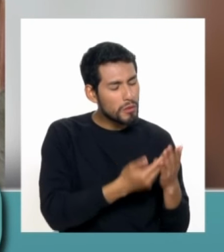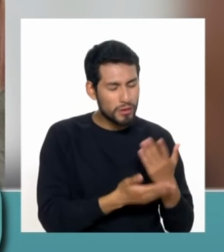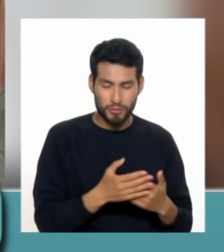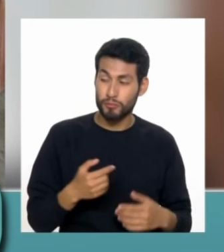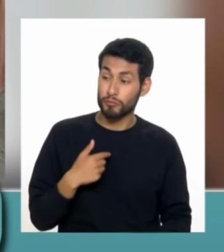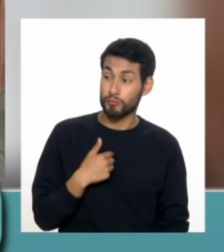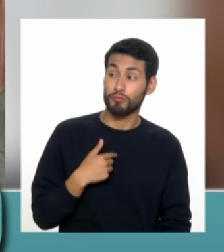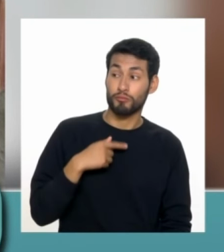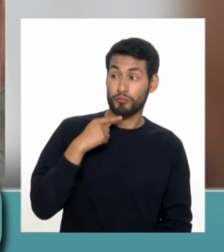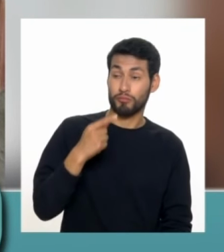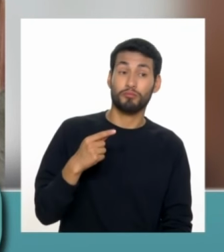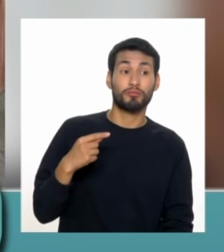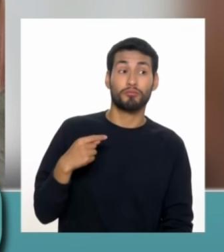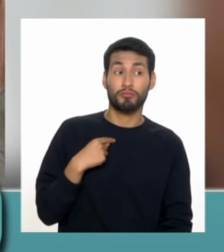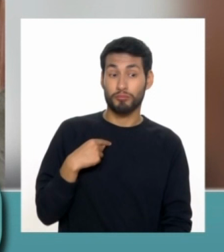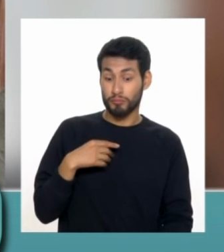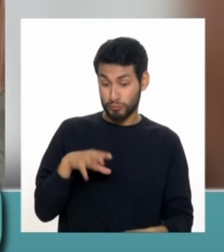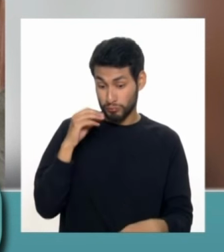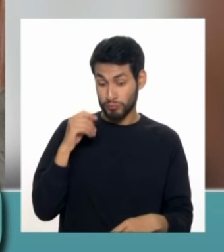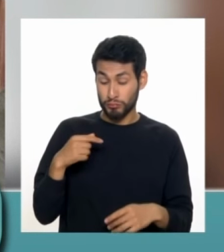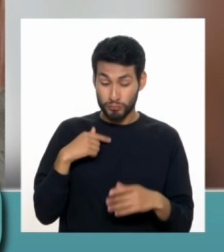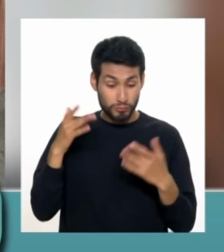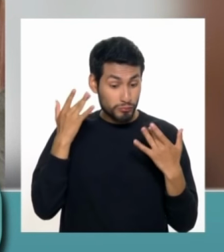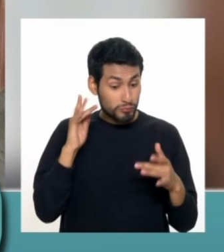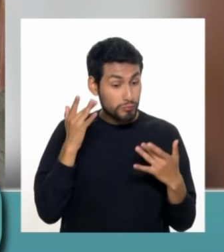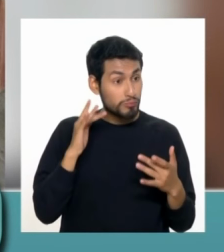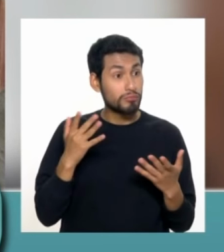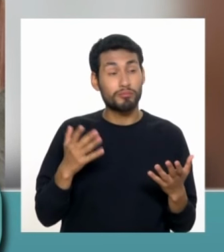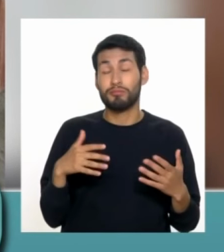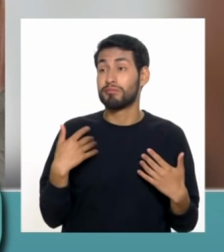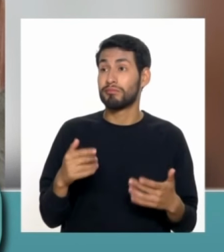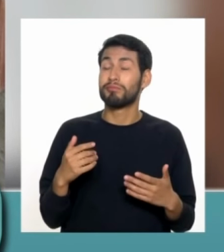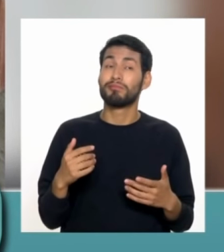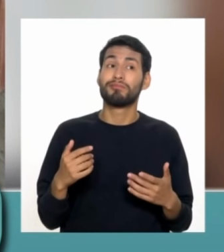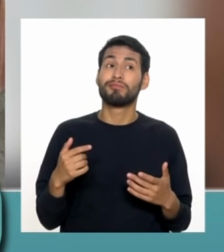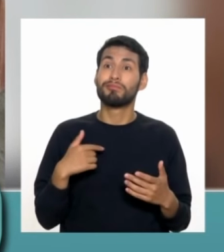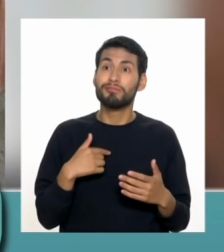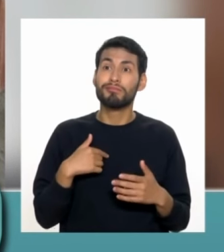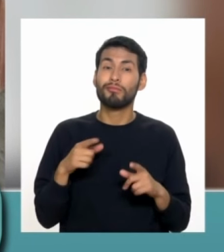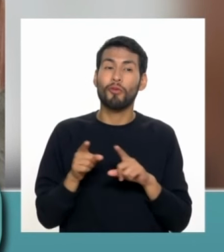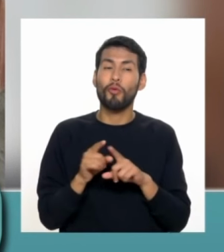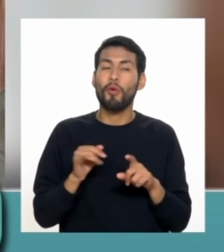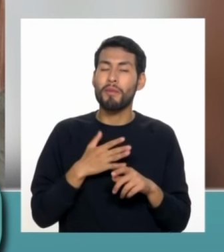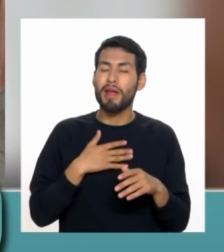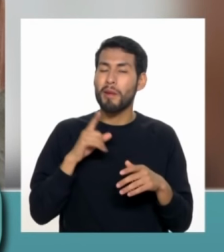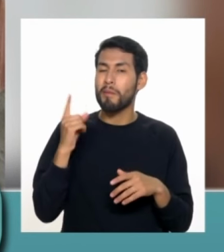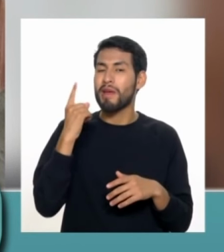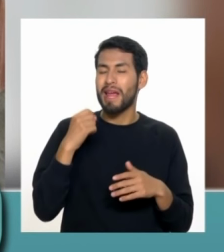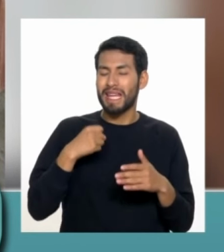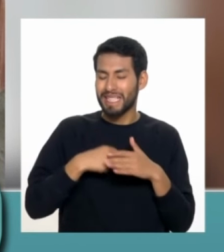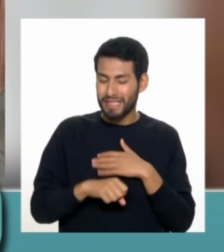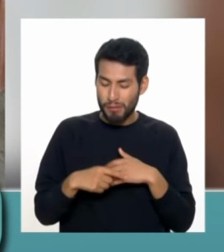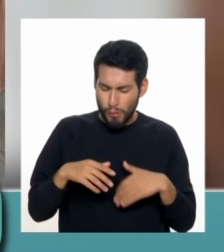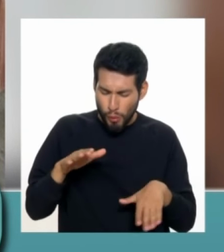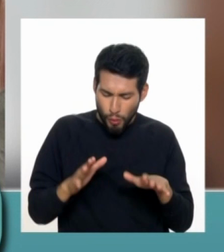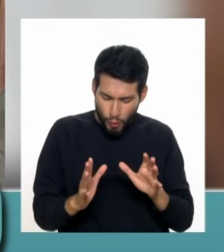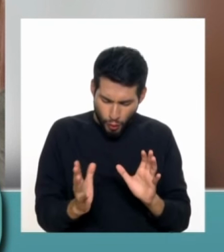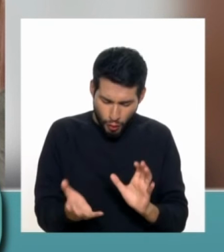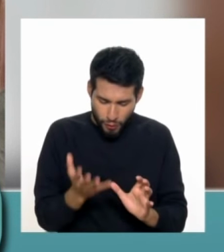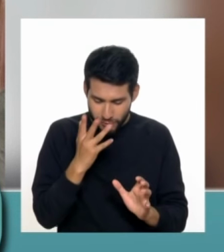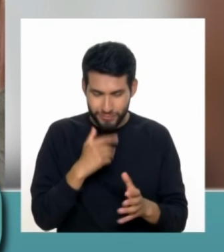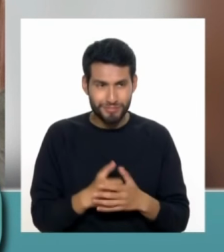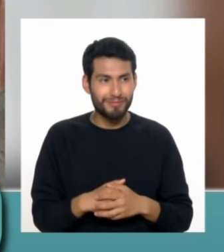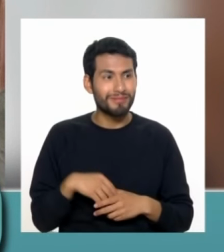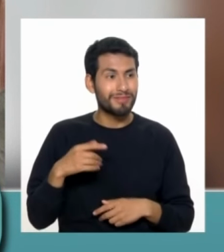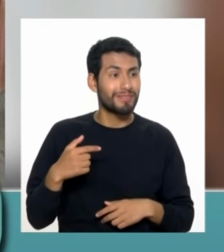que el momento que yo lo toqué y escuché el primer sonido, pues era como el llanto de mi primera hija cuando nació. Entonces el tipo me miró porque estábamos